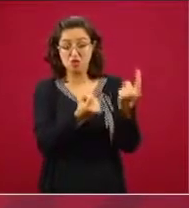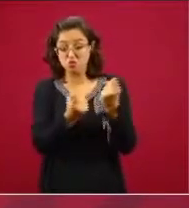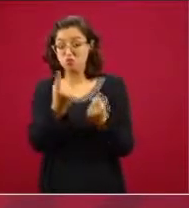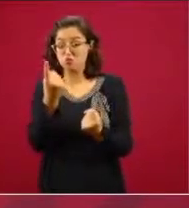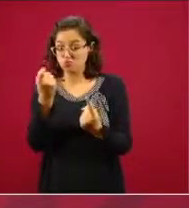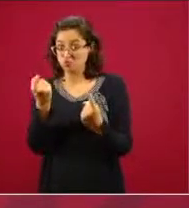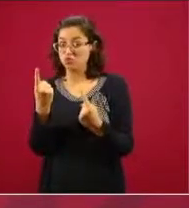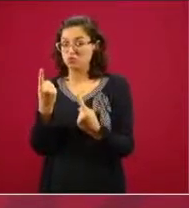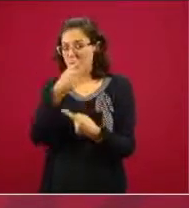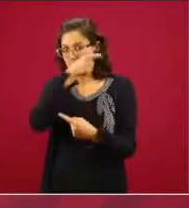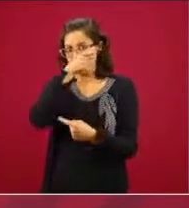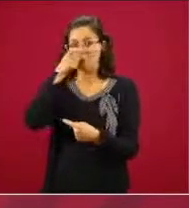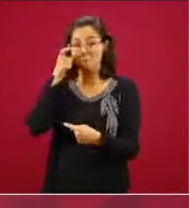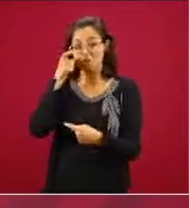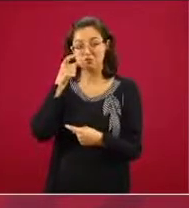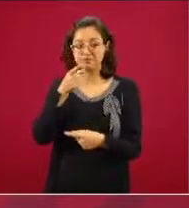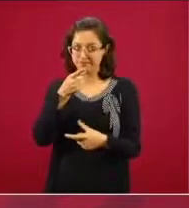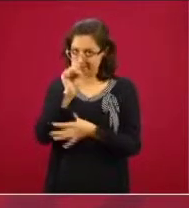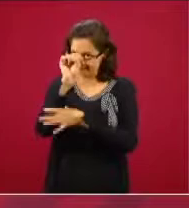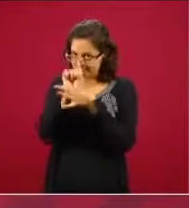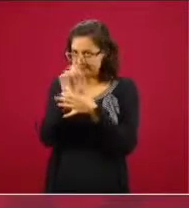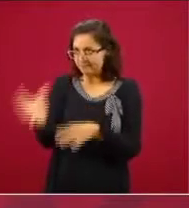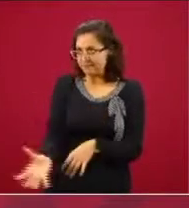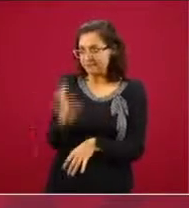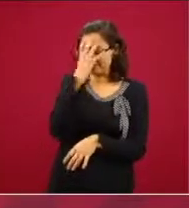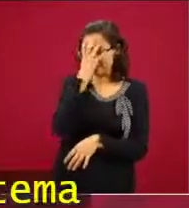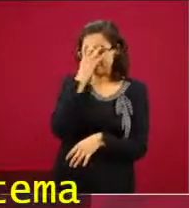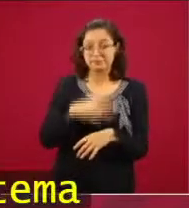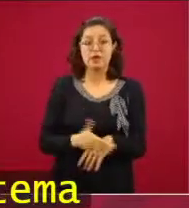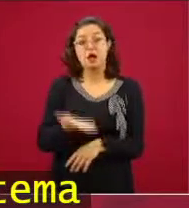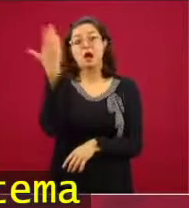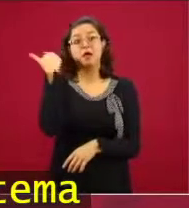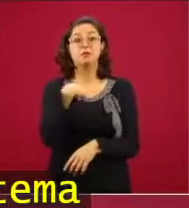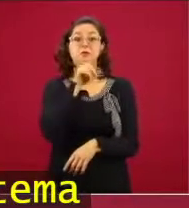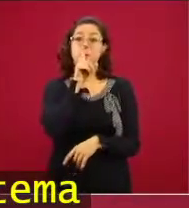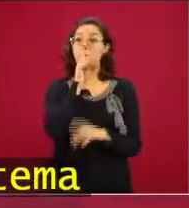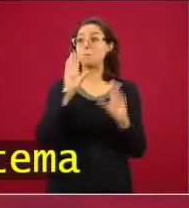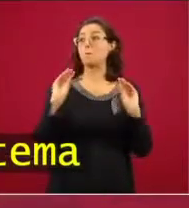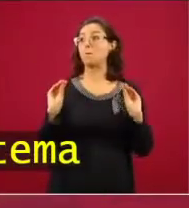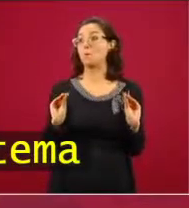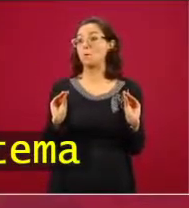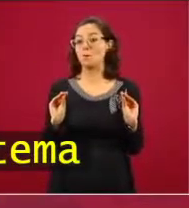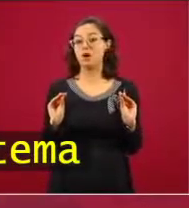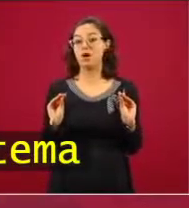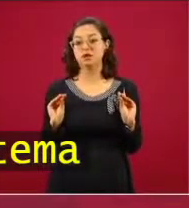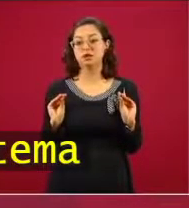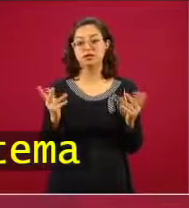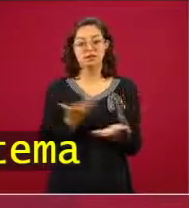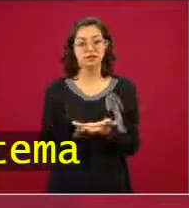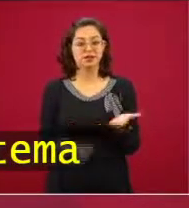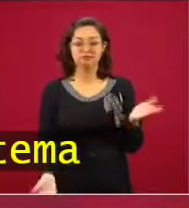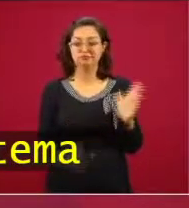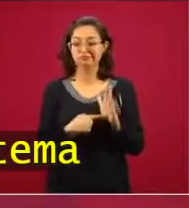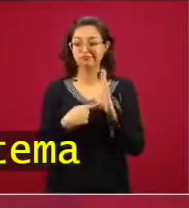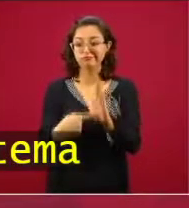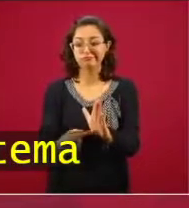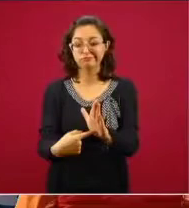a los que hacen eso. Antes no se hablaba de ese tema. Claro que no les gusta.